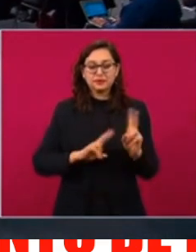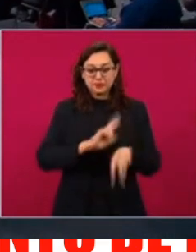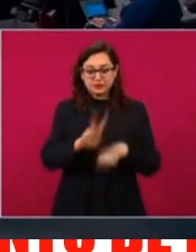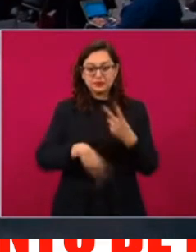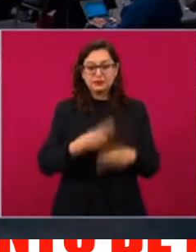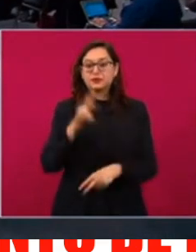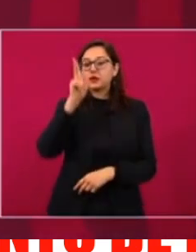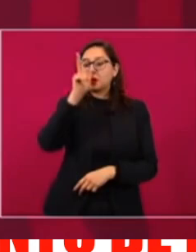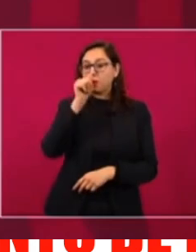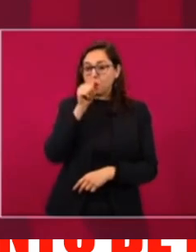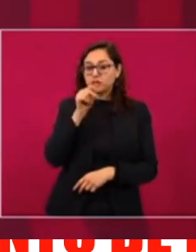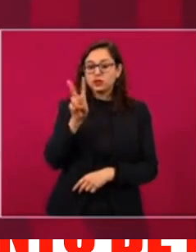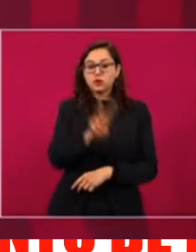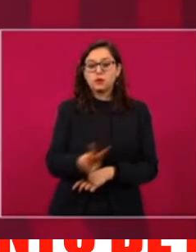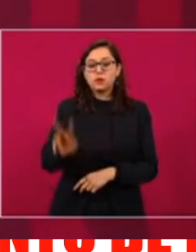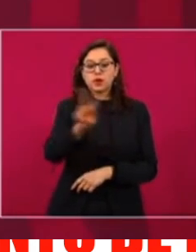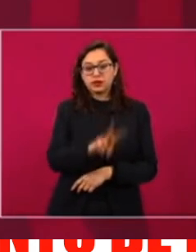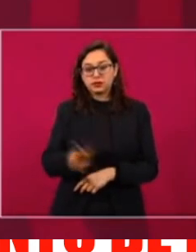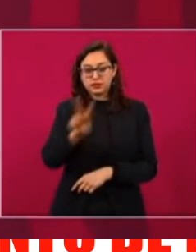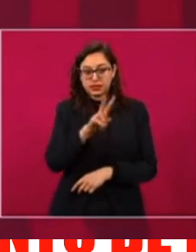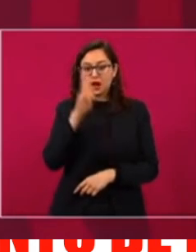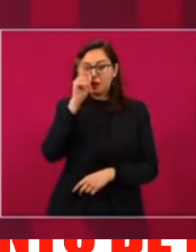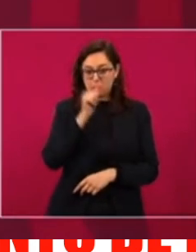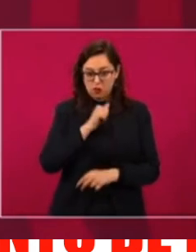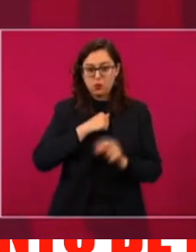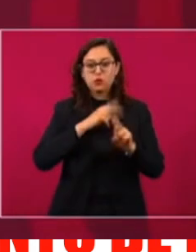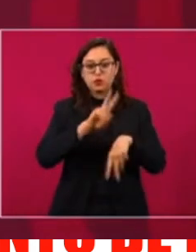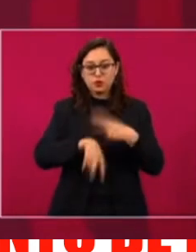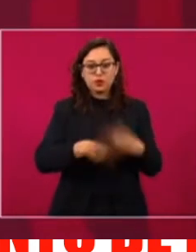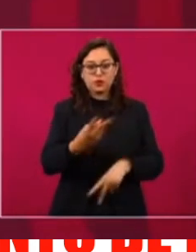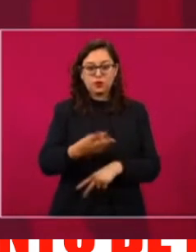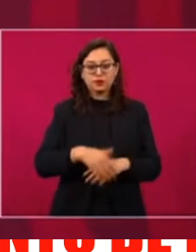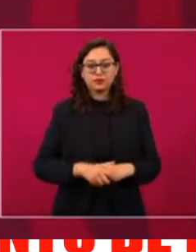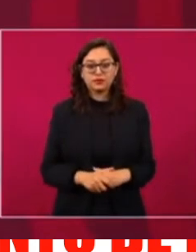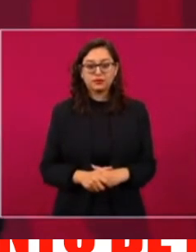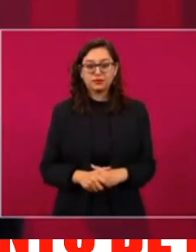también quién ya está recibiendo su apoyo y quién todavía no lo recibe